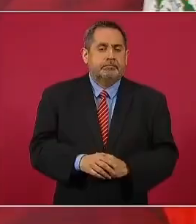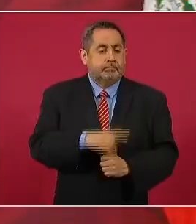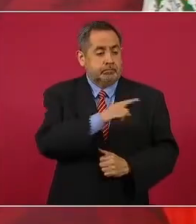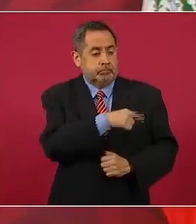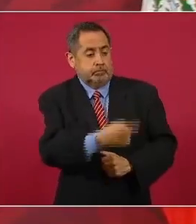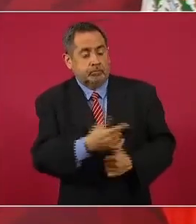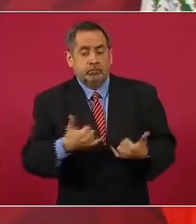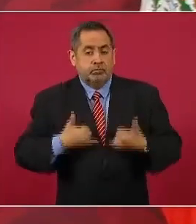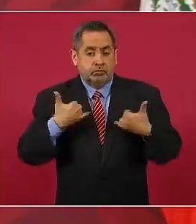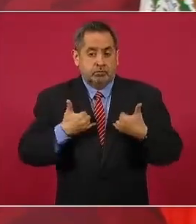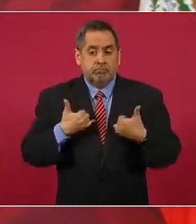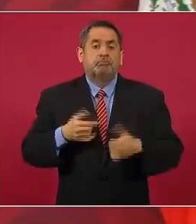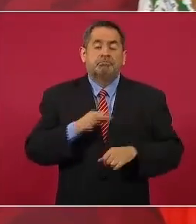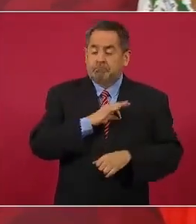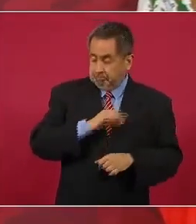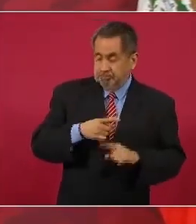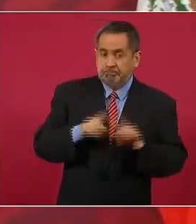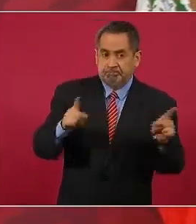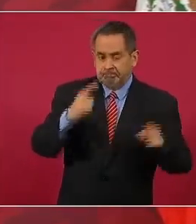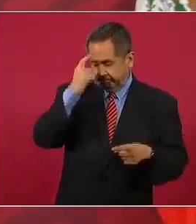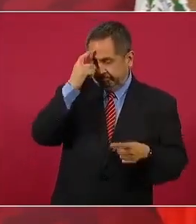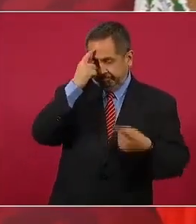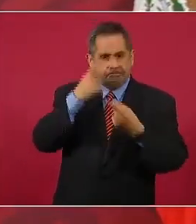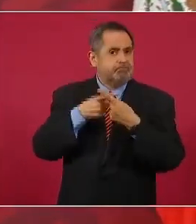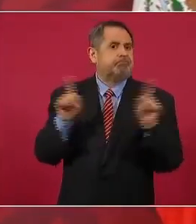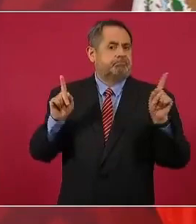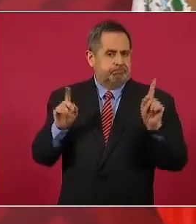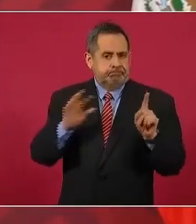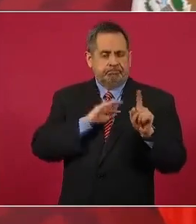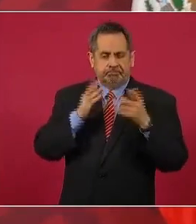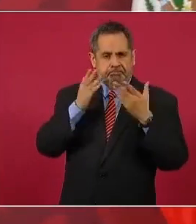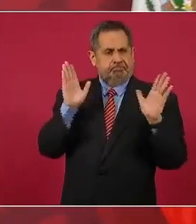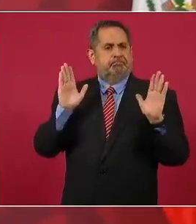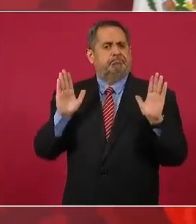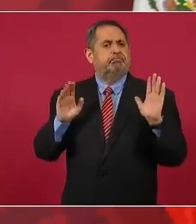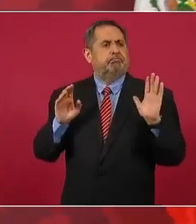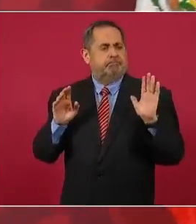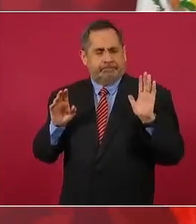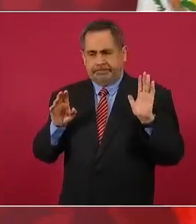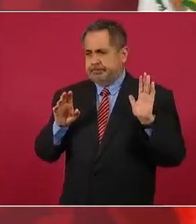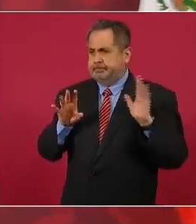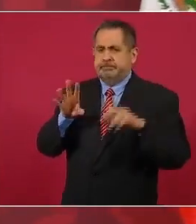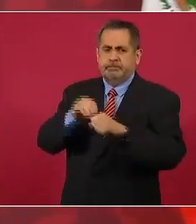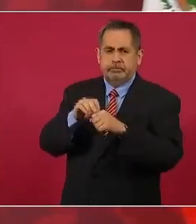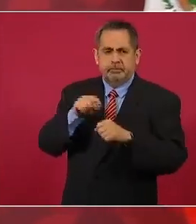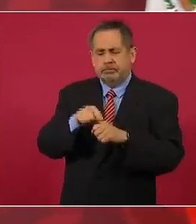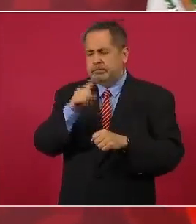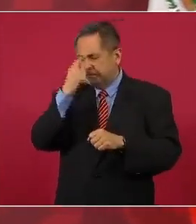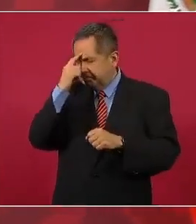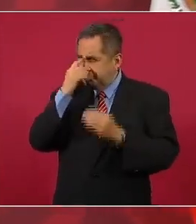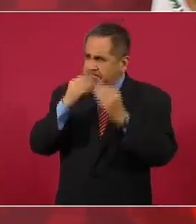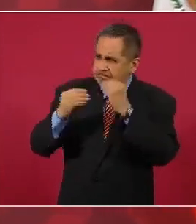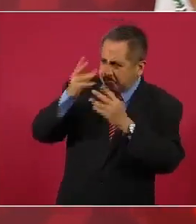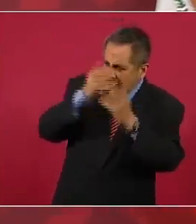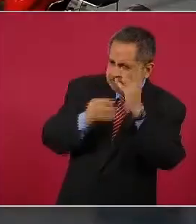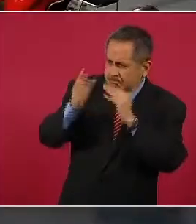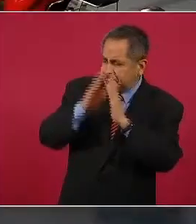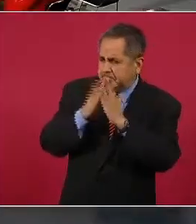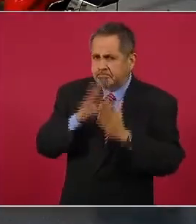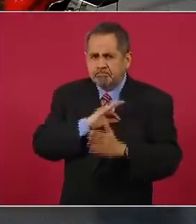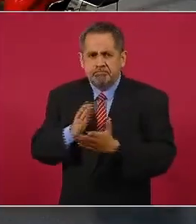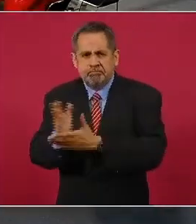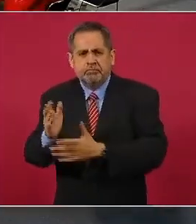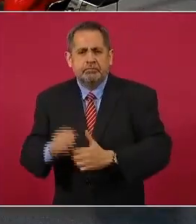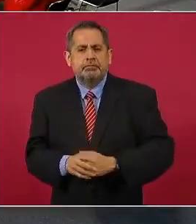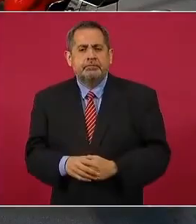Pero los jóvenes no. Los jóvenes son un libro abierto. Okay.